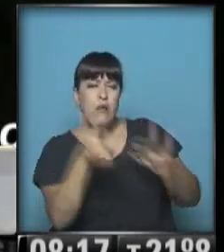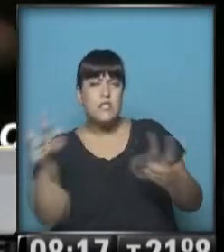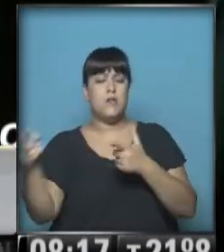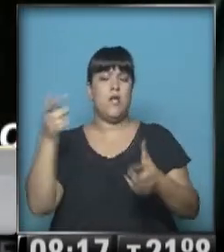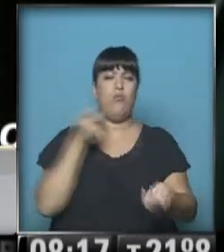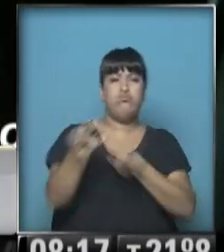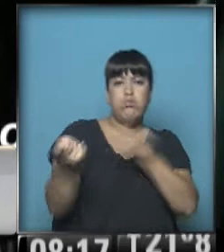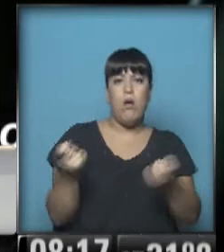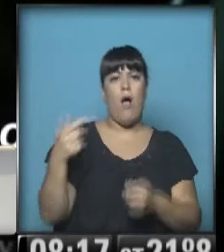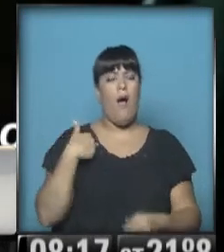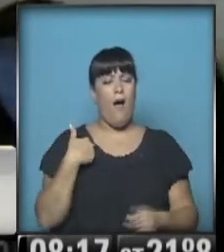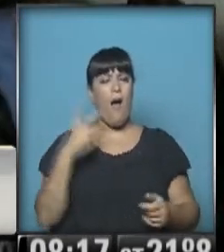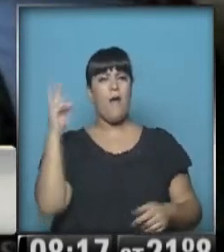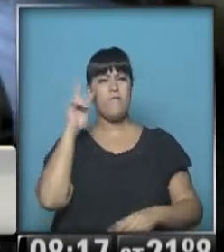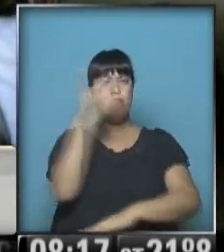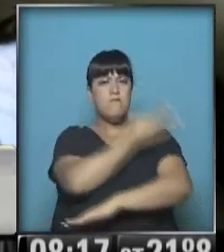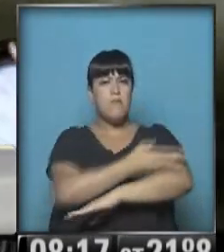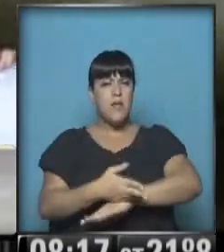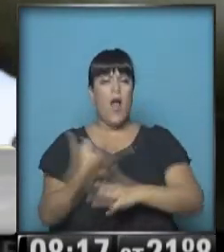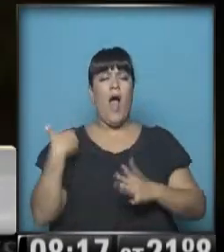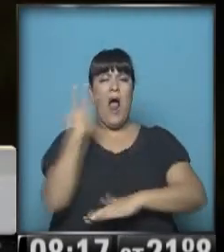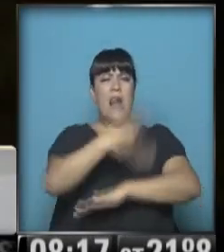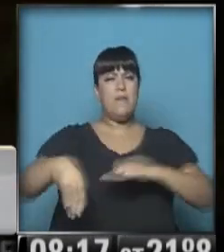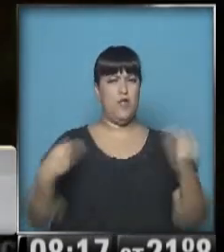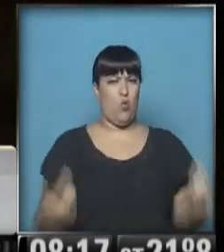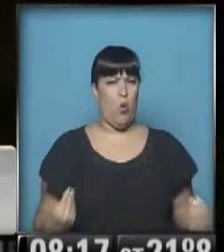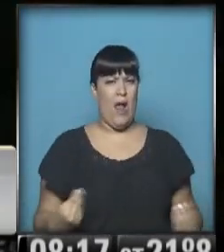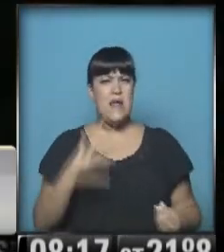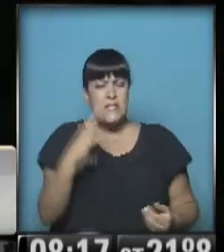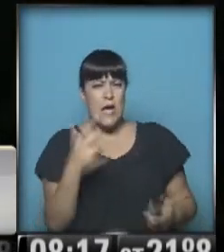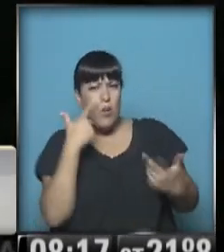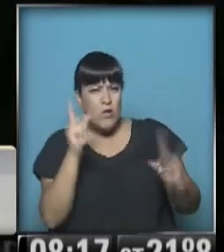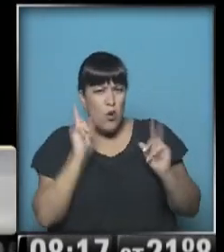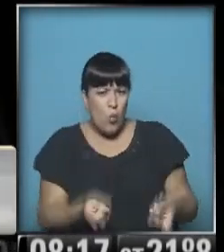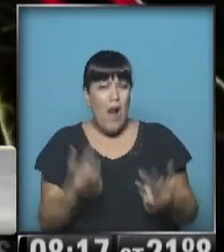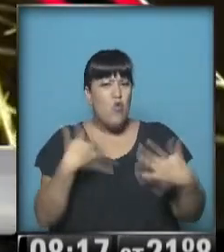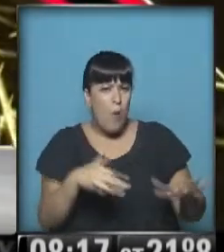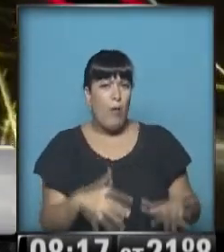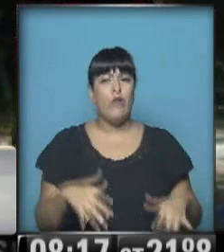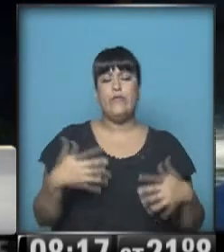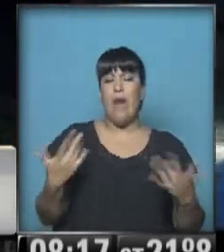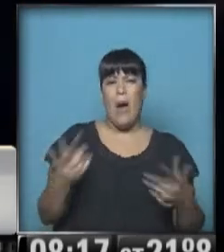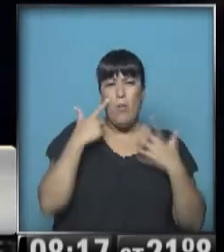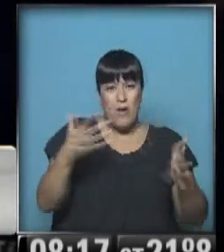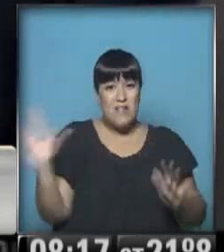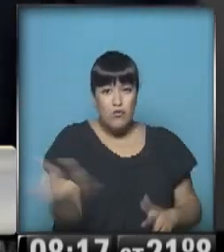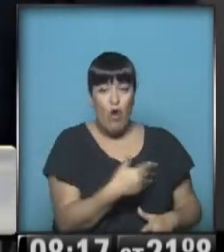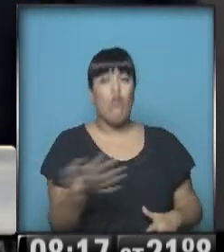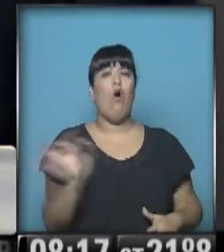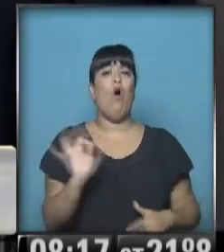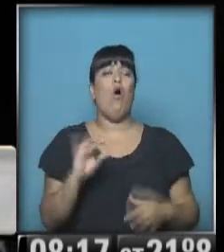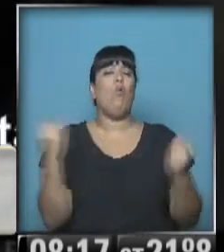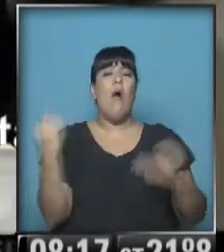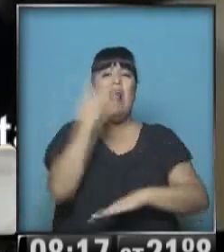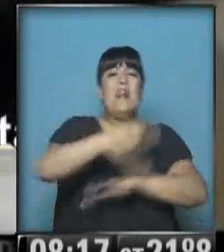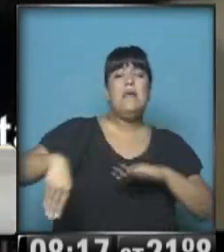que uno como espectador se pregunte cuáles son los límites. Bajo la frase de es lo que quiere la gente, por eso la gente nos mira, ¿cuáles son los